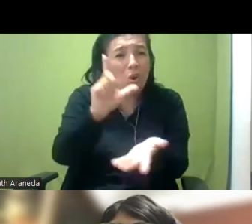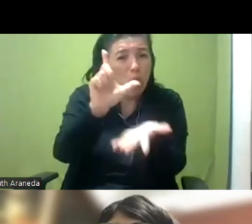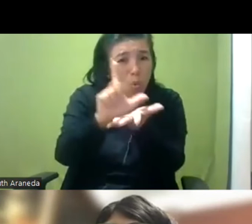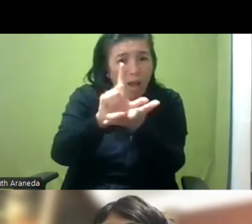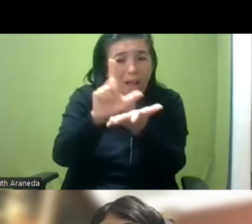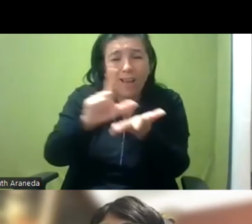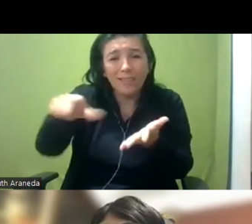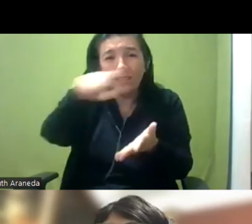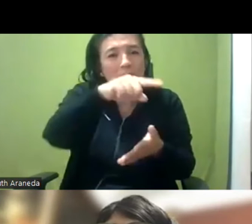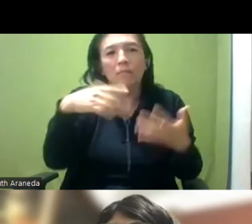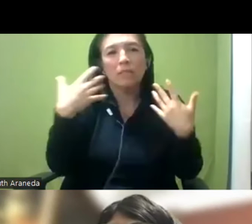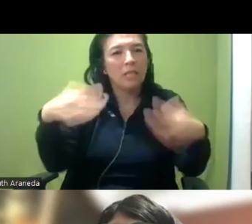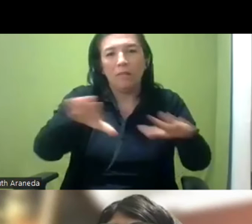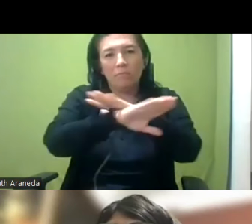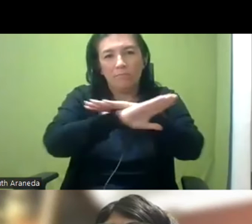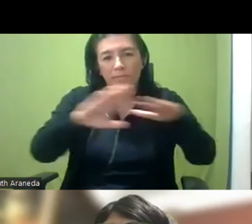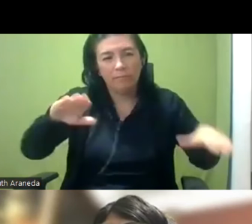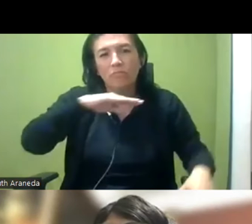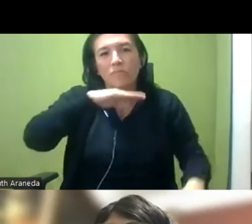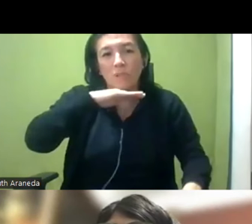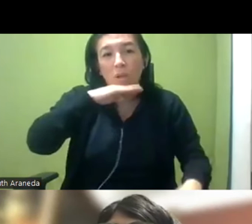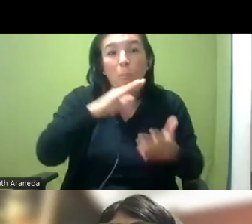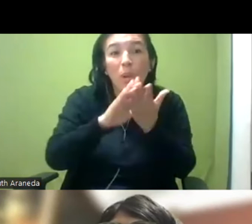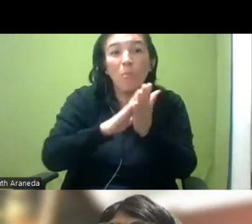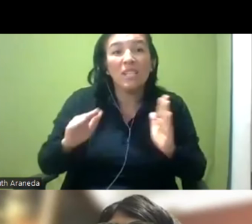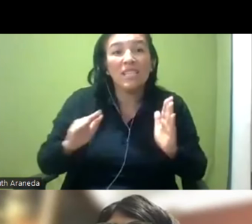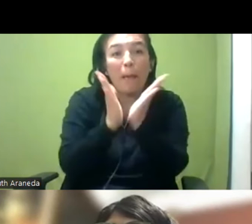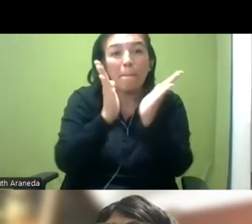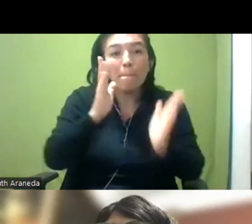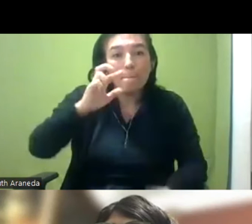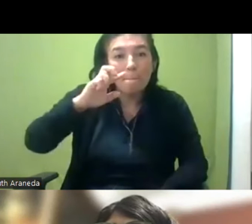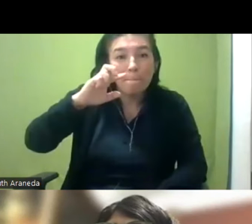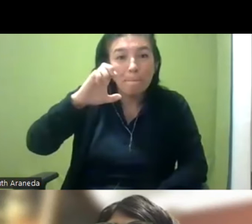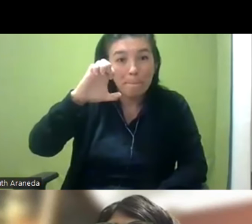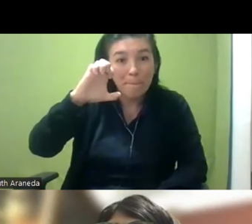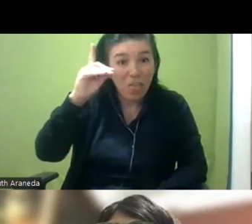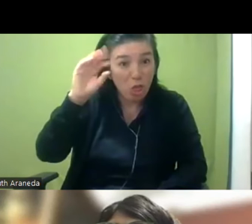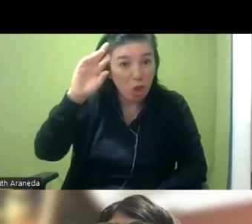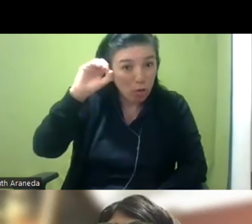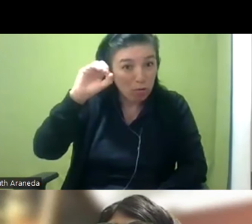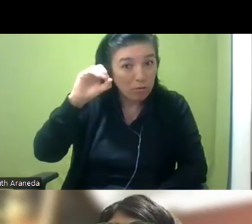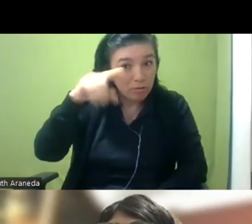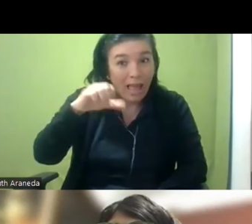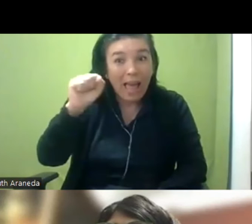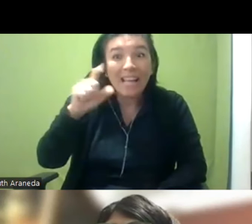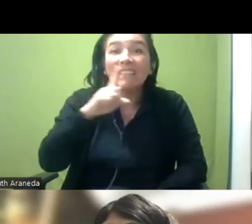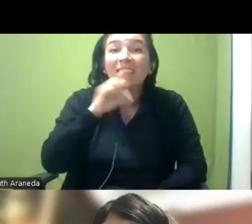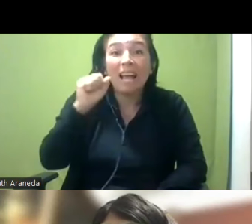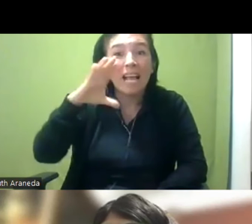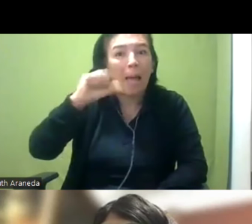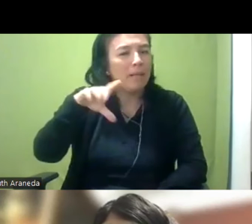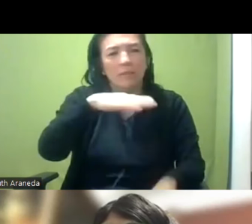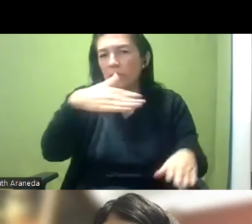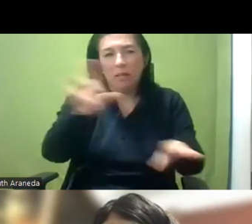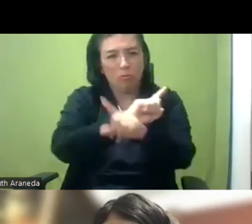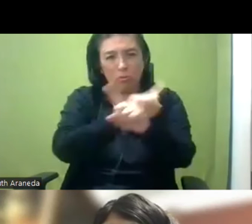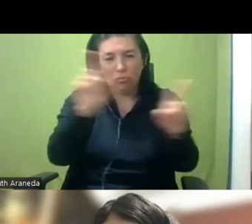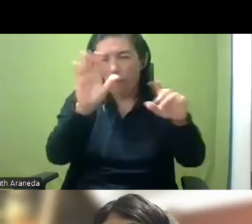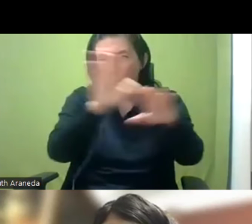excava nada. Por ejemplo, en San Pedro de Atacama, desde hace varias décadas ya no se excavan